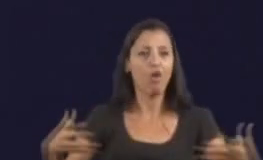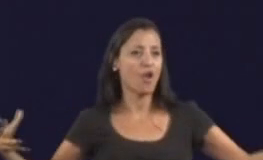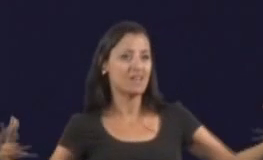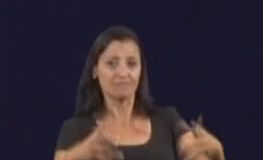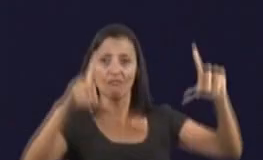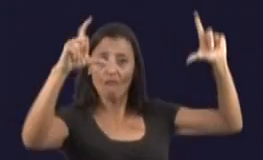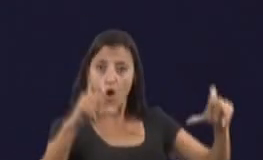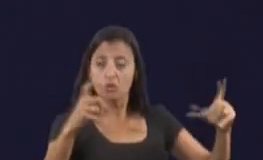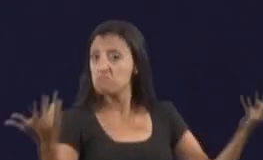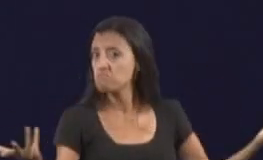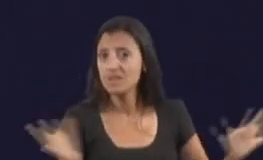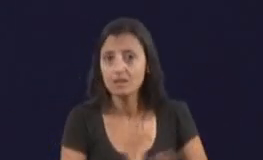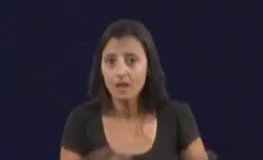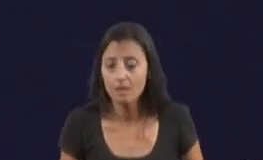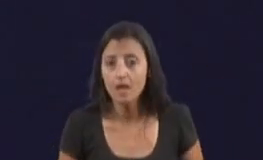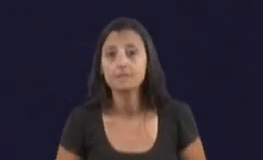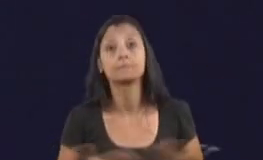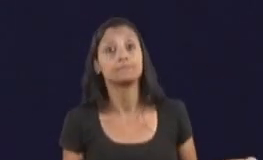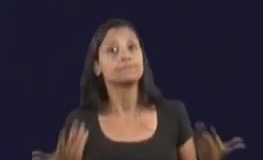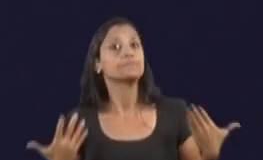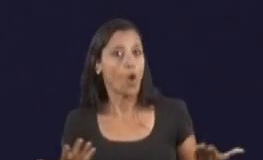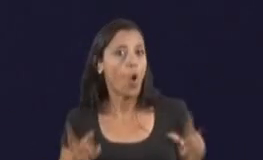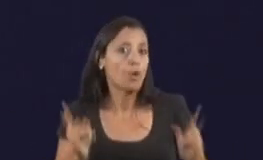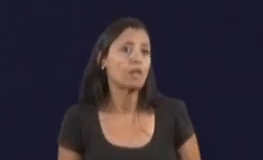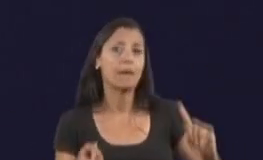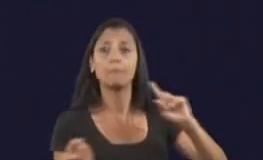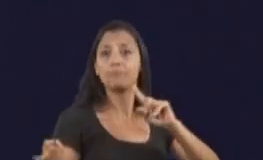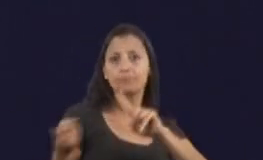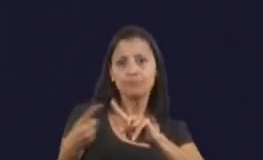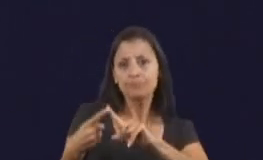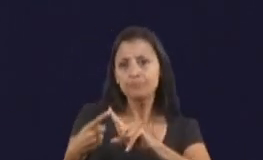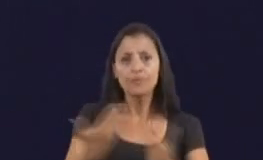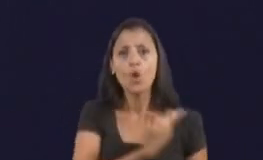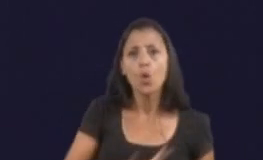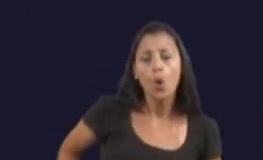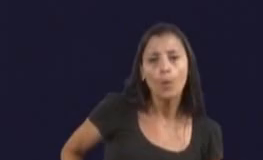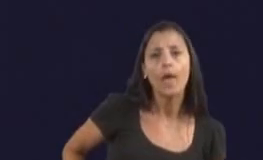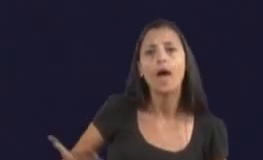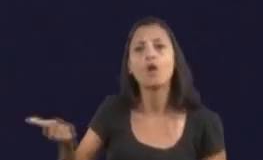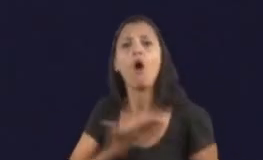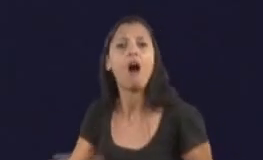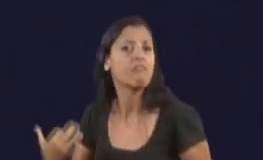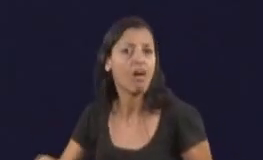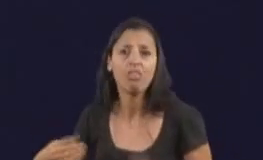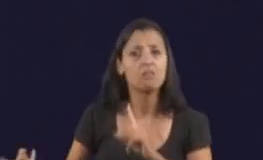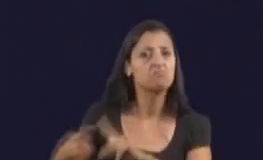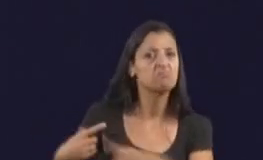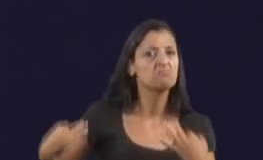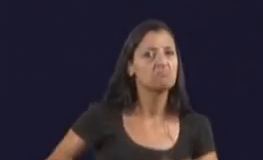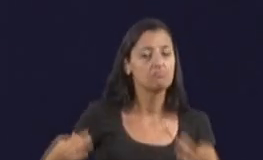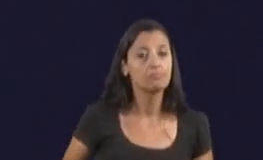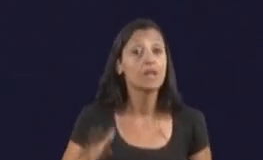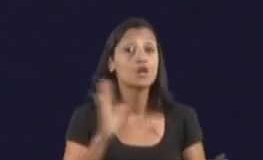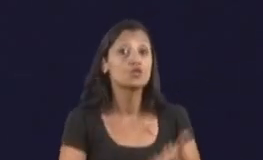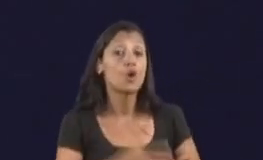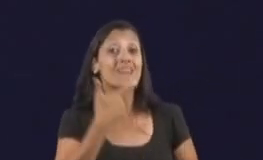hubo otra charla que esa. Y por supuesto que la relación institucional siempre tiene que ser impecable. Y lo de la